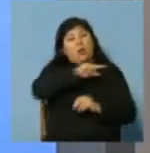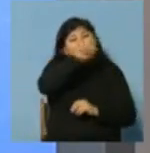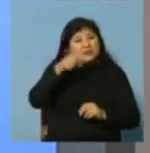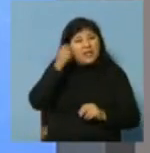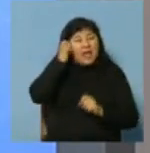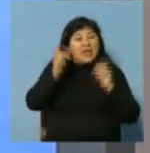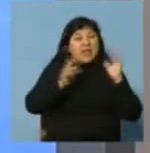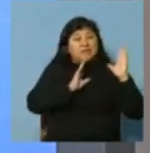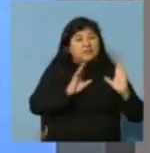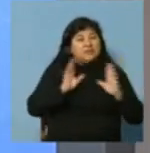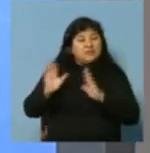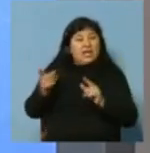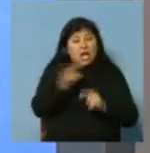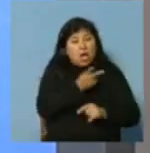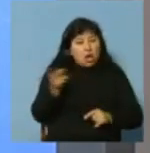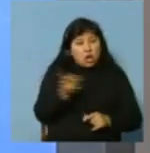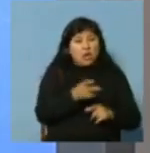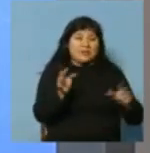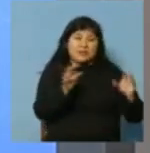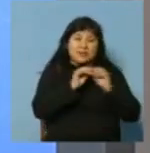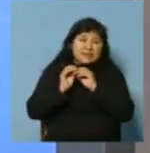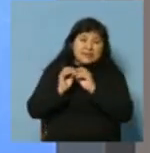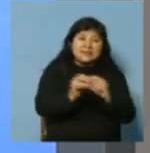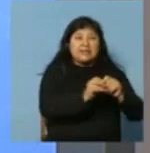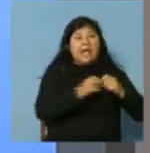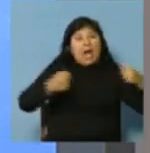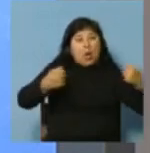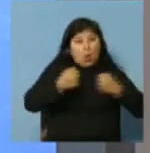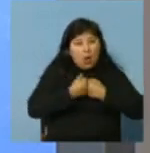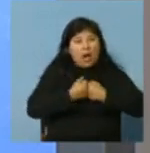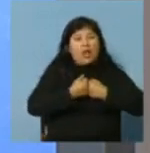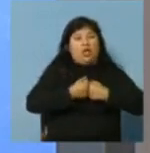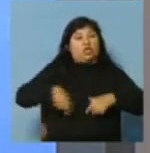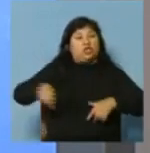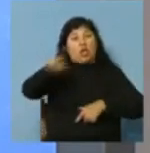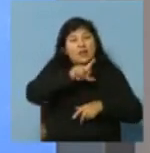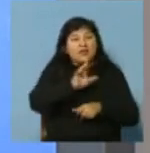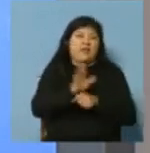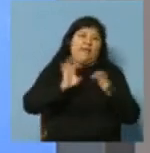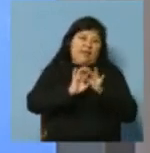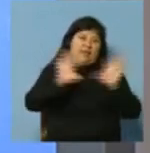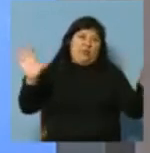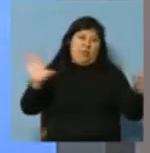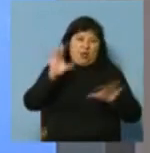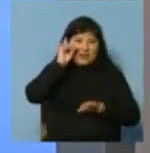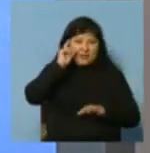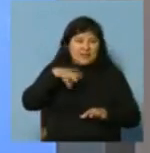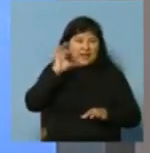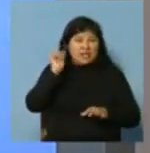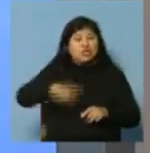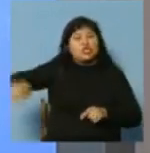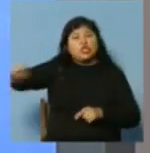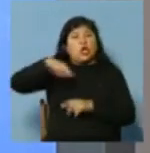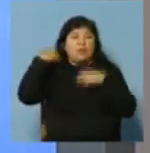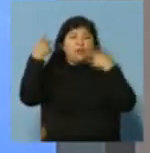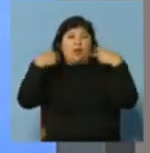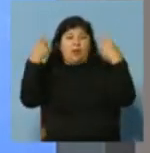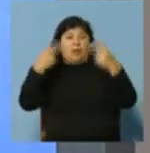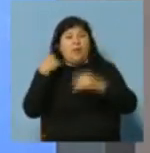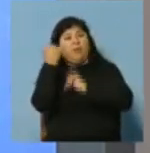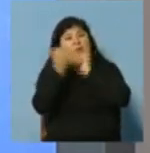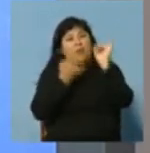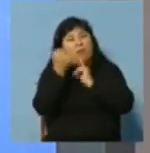democrática si hay consenso si todos nos ponemos de acuerdo y si son escuchadas todas las voces porque si las voces